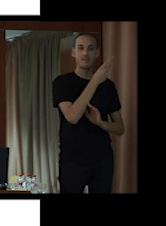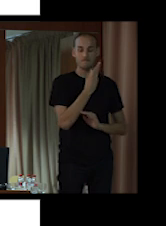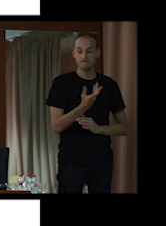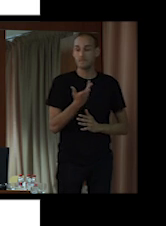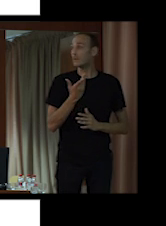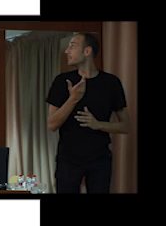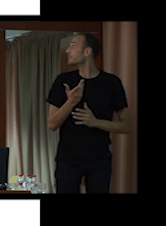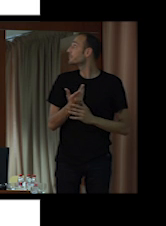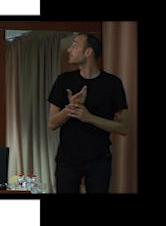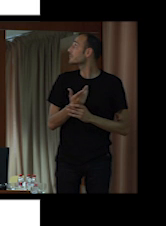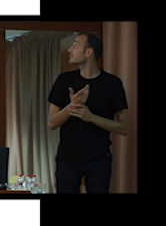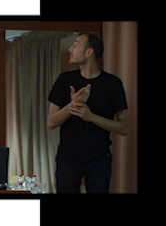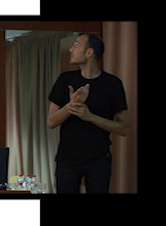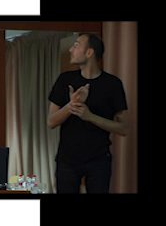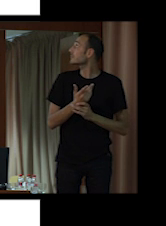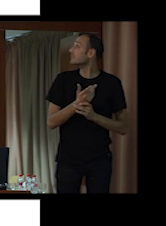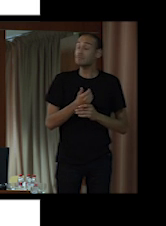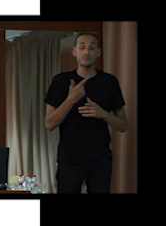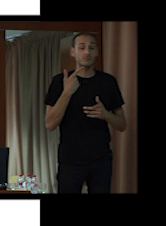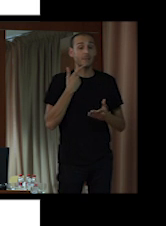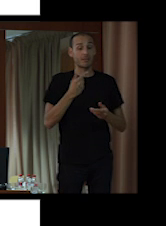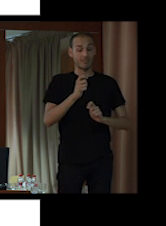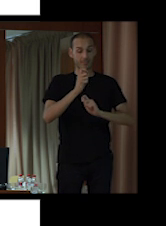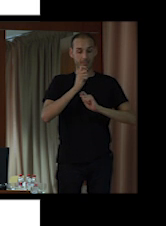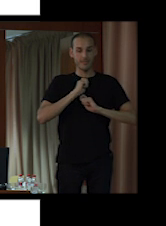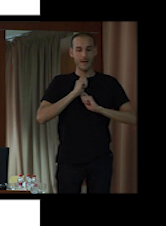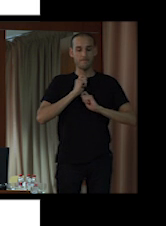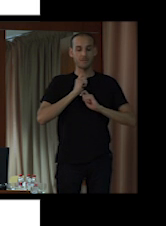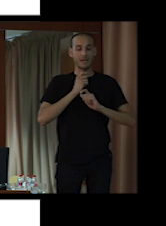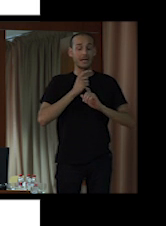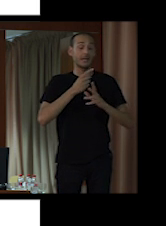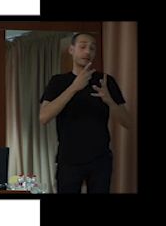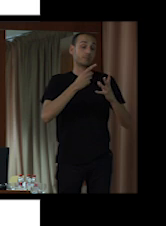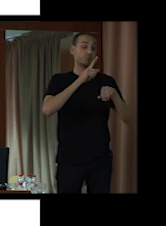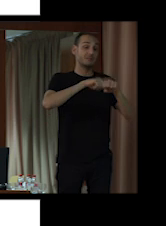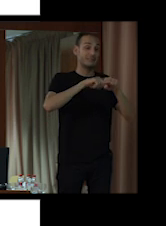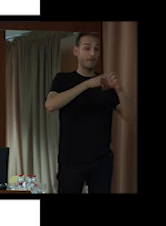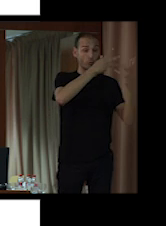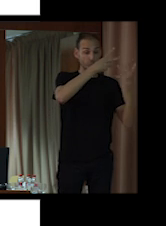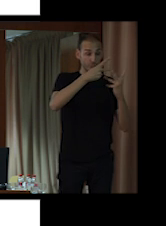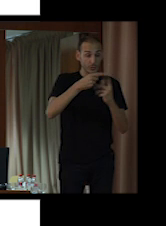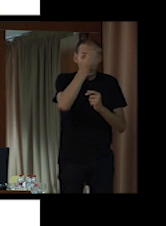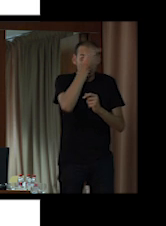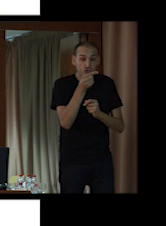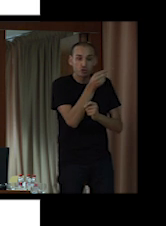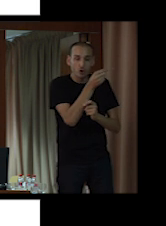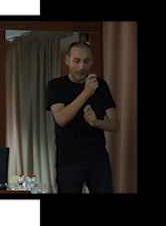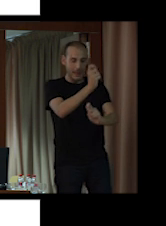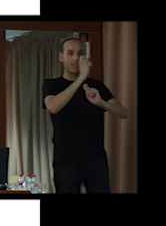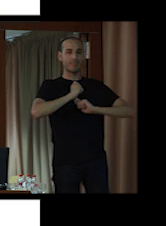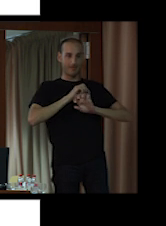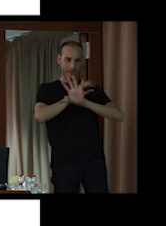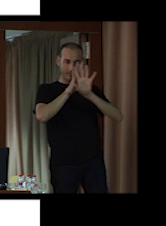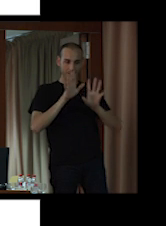es útil la actigrafía porque nos evalúa el tiempo total de sueño y se puede utilizar, por ejemplo, en pacientes con SAOS, y es el método de elección para conocer el